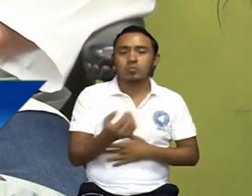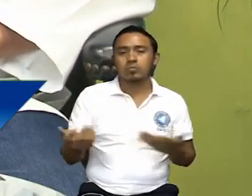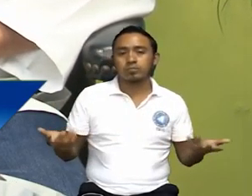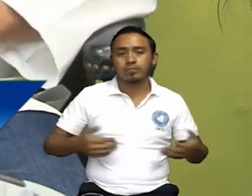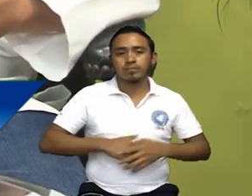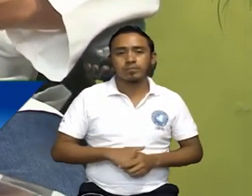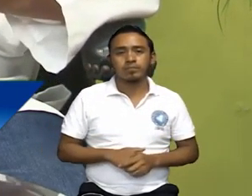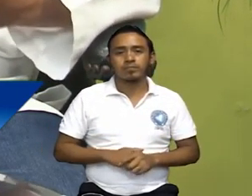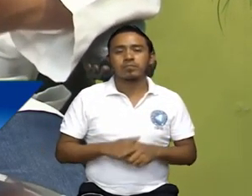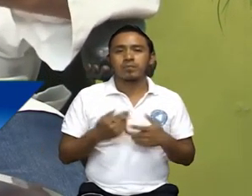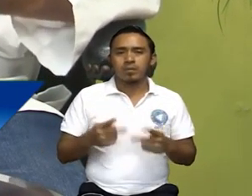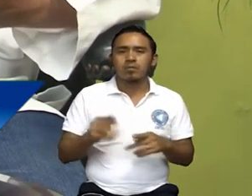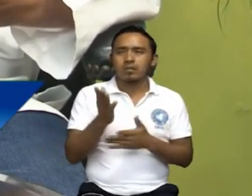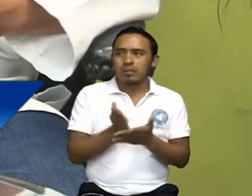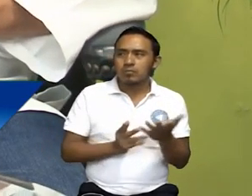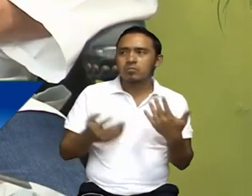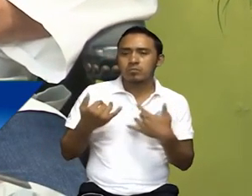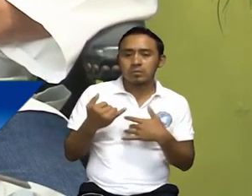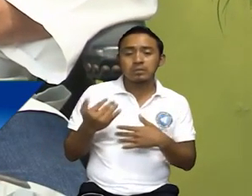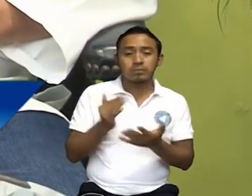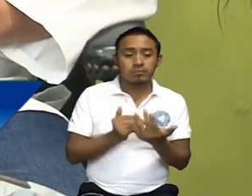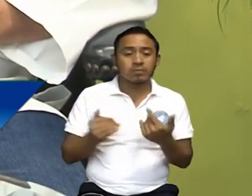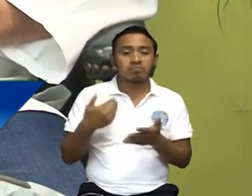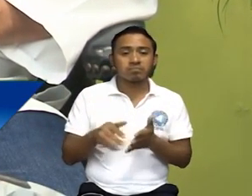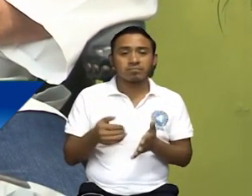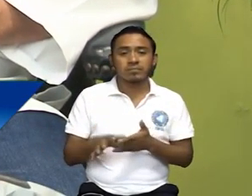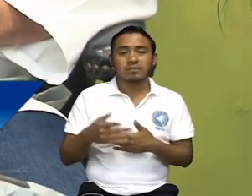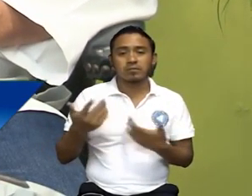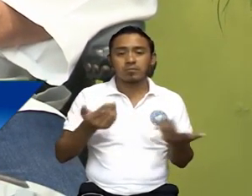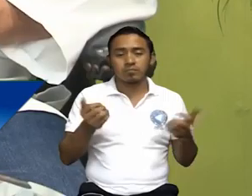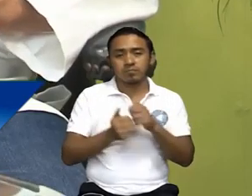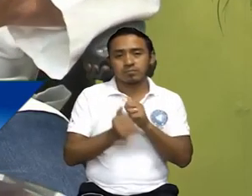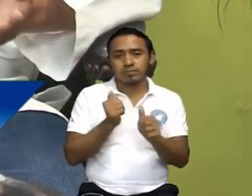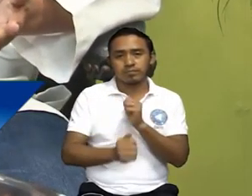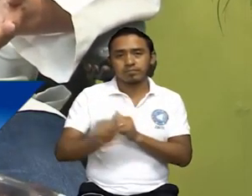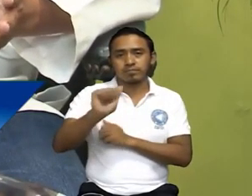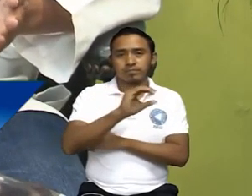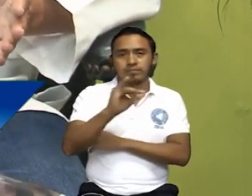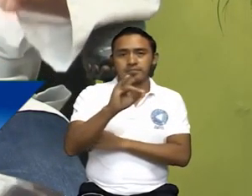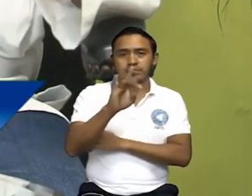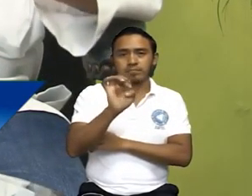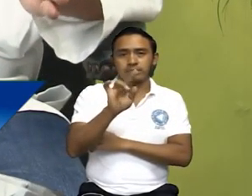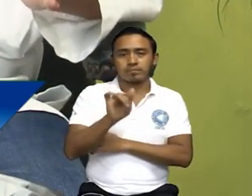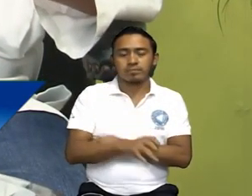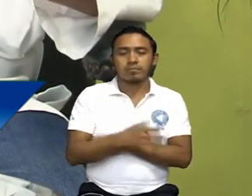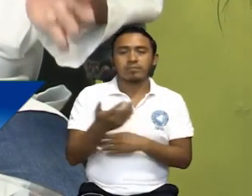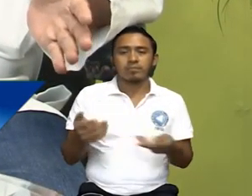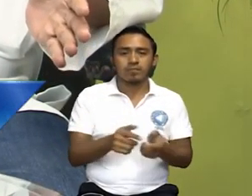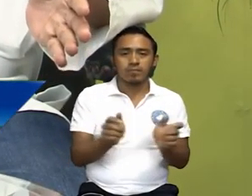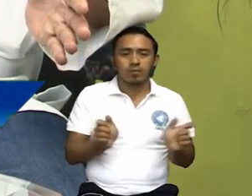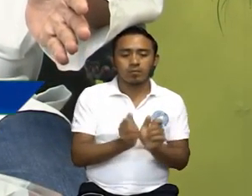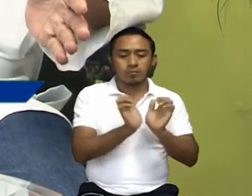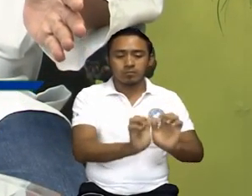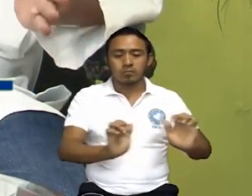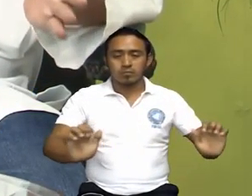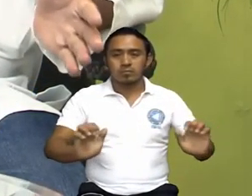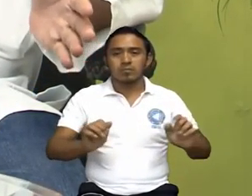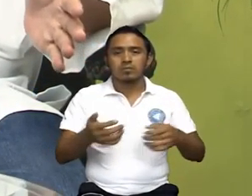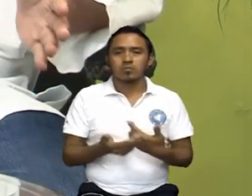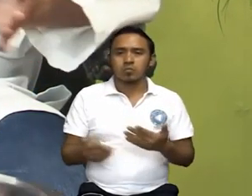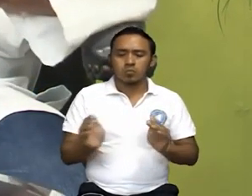familia, pero hay miembros que sí son más susceptibles a los accidentes. Entre los miembros están los grupos de los que son